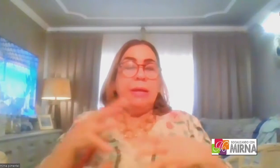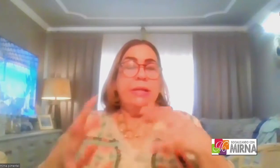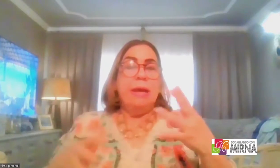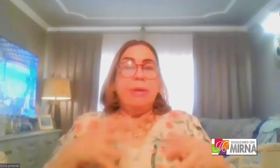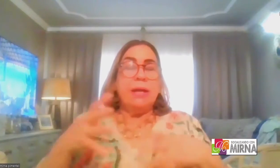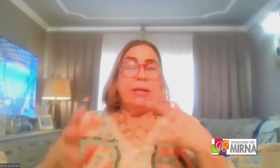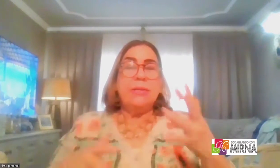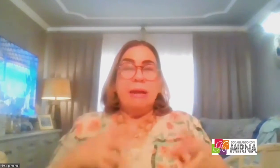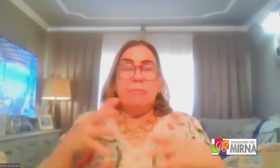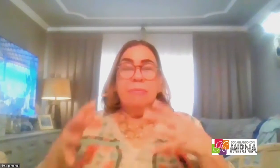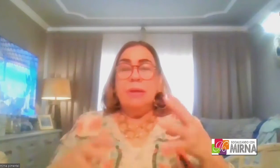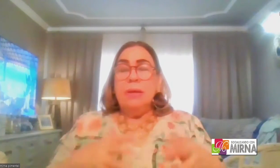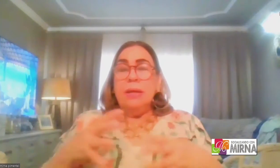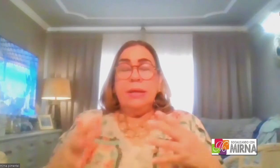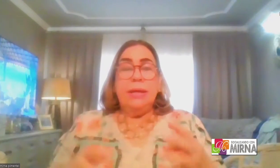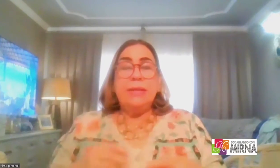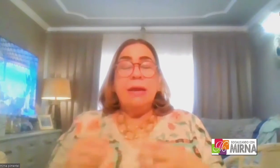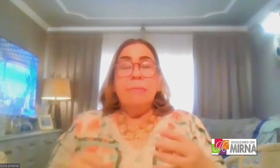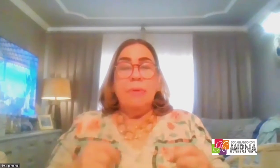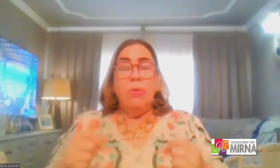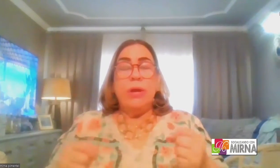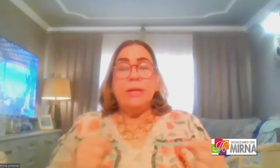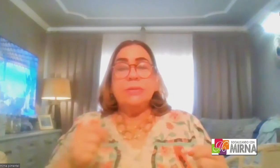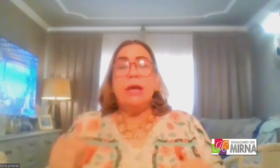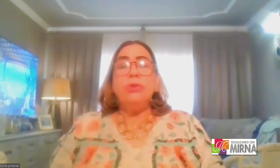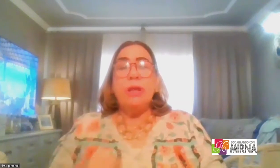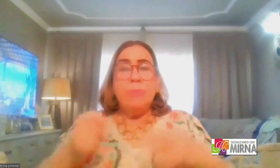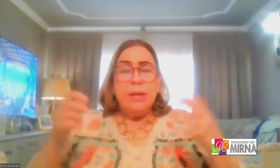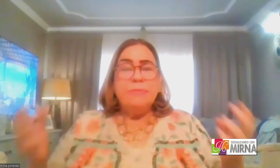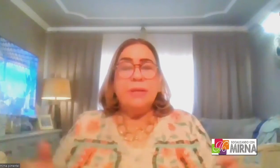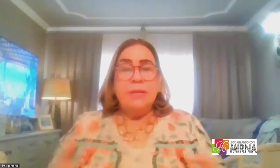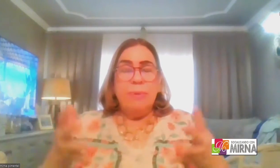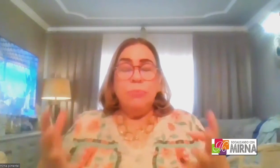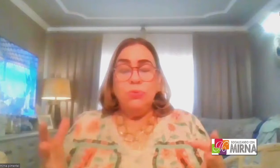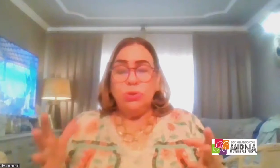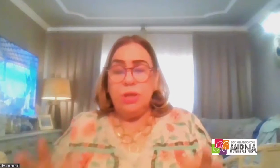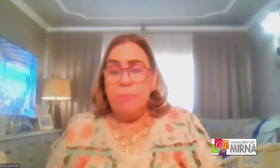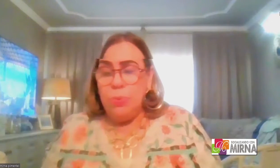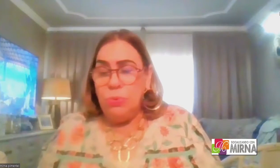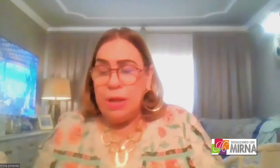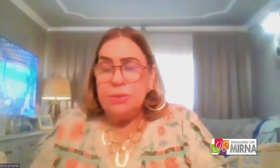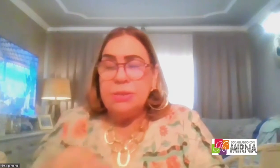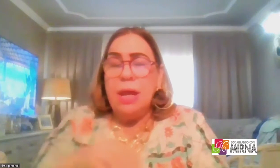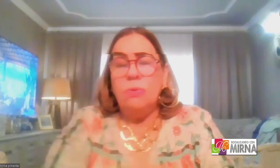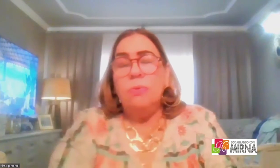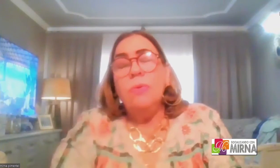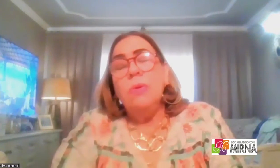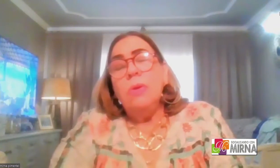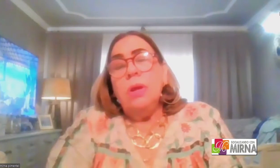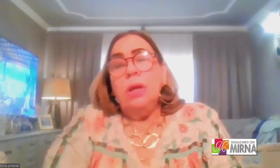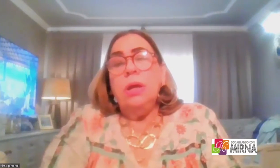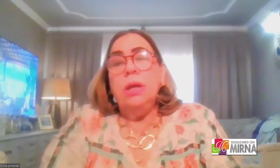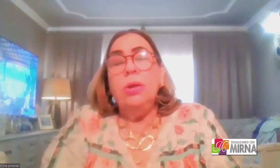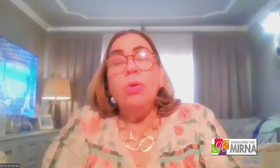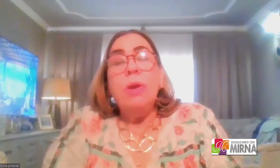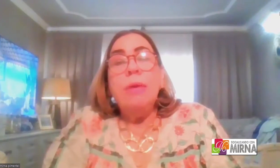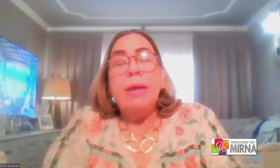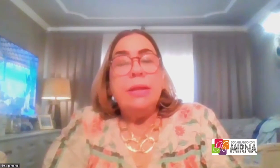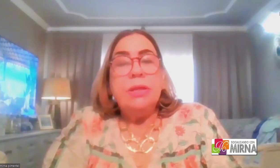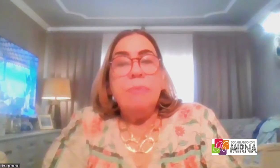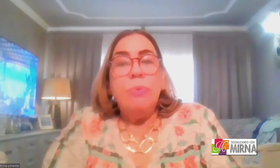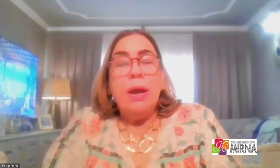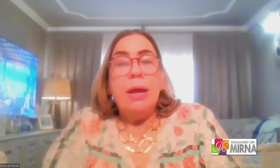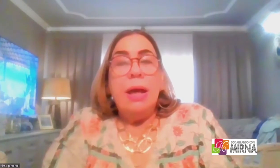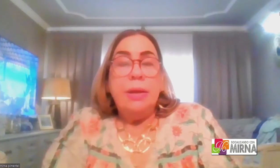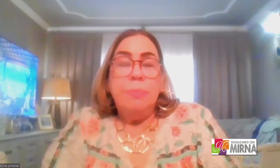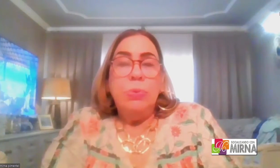del Carnaval de la Vega, que es tan organizado y también que se lleva mucho tiempo organizado. No le